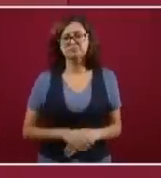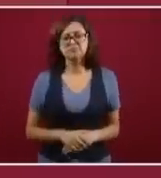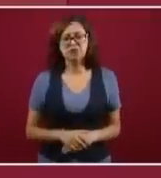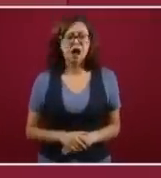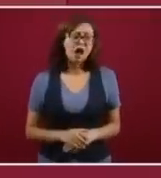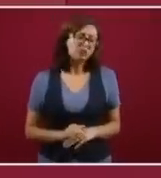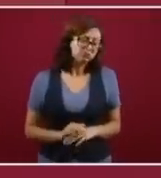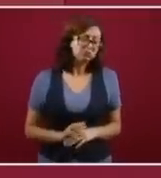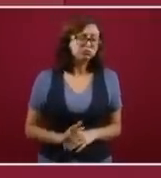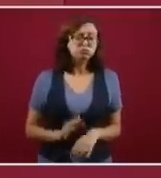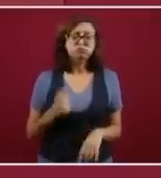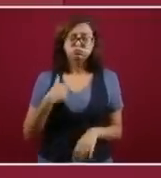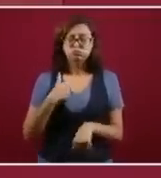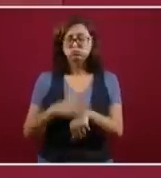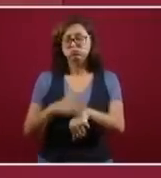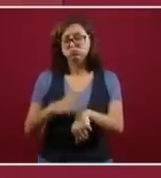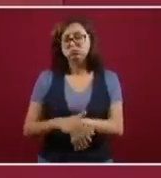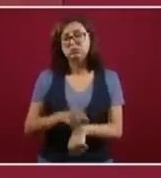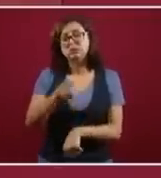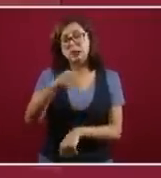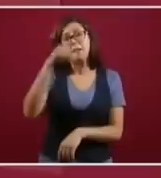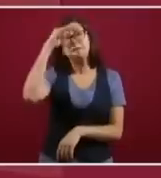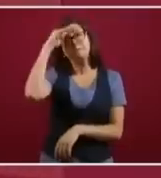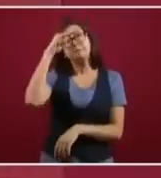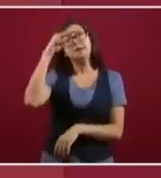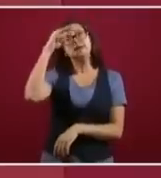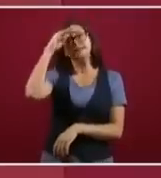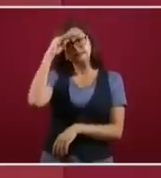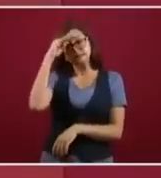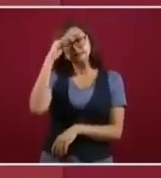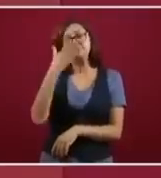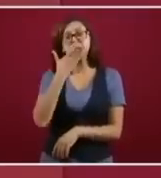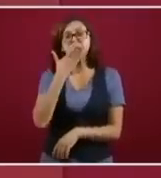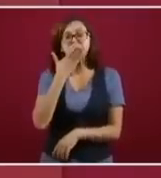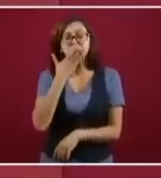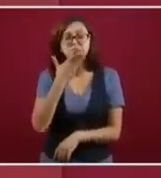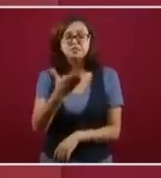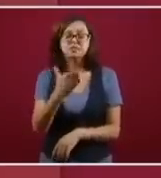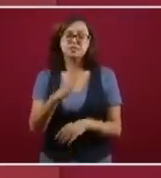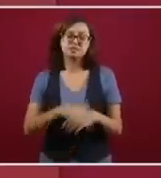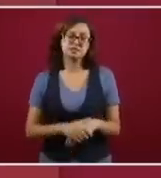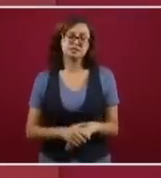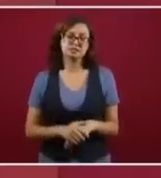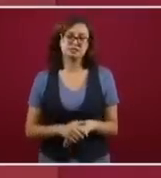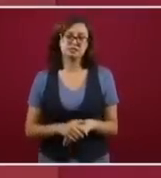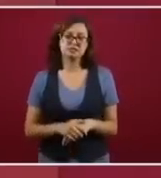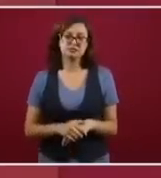bien, porque nunca van a tener una oportunidad